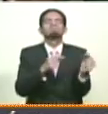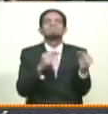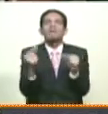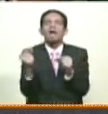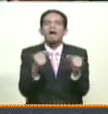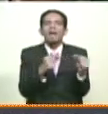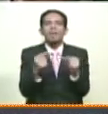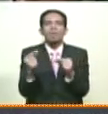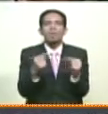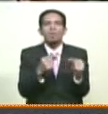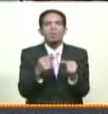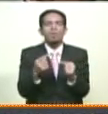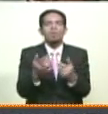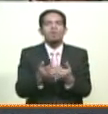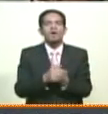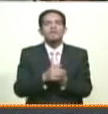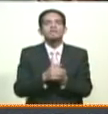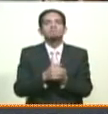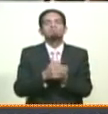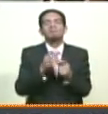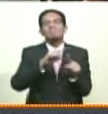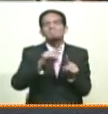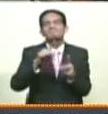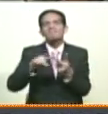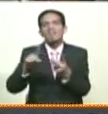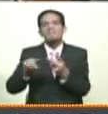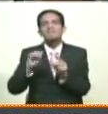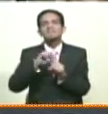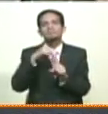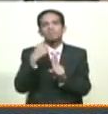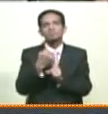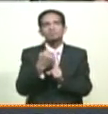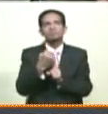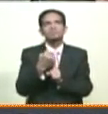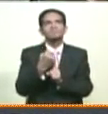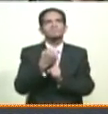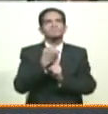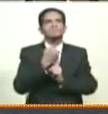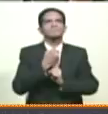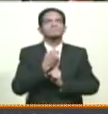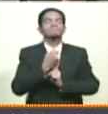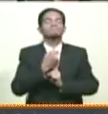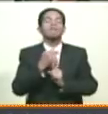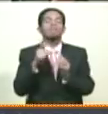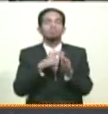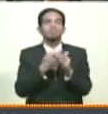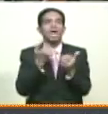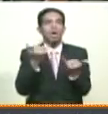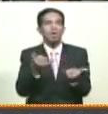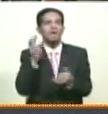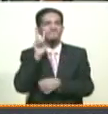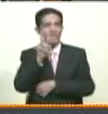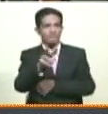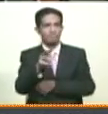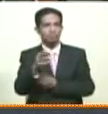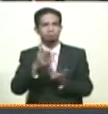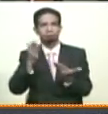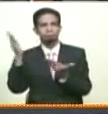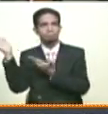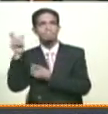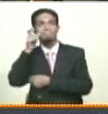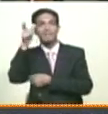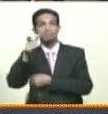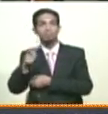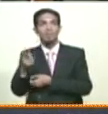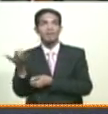ha podido buscar en diferentes ocasiones. Vemos todo entonces el traslado de las personas al Salón